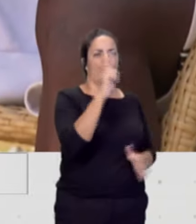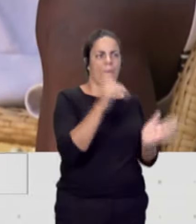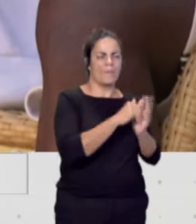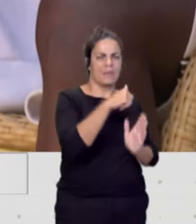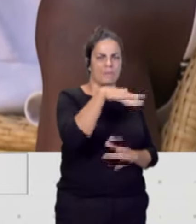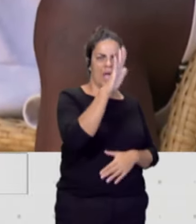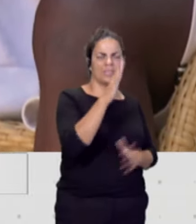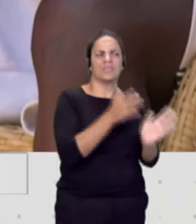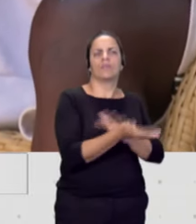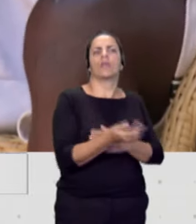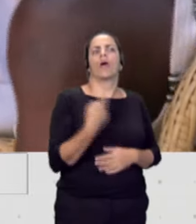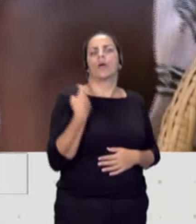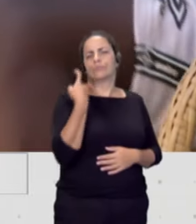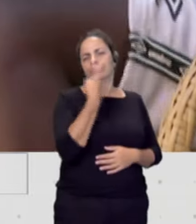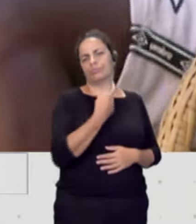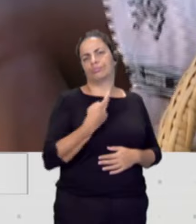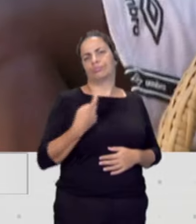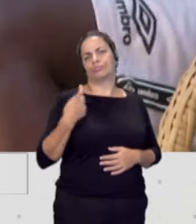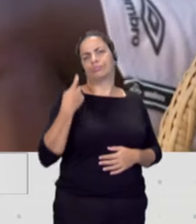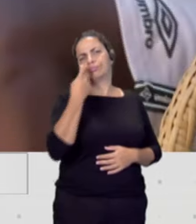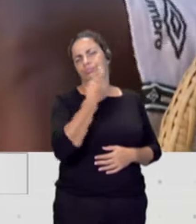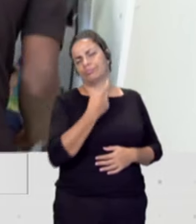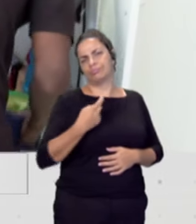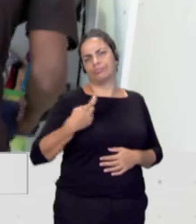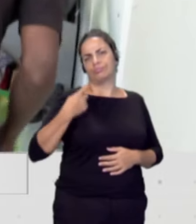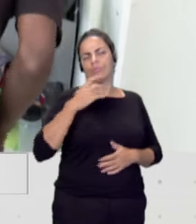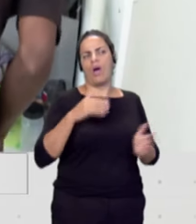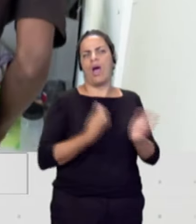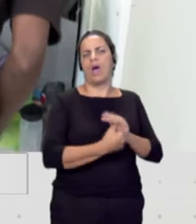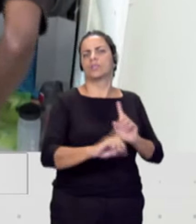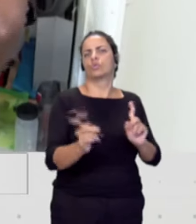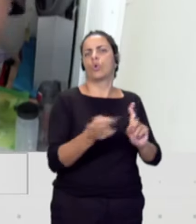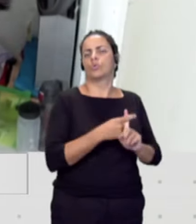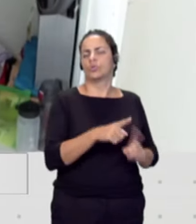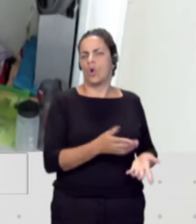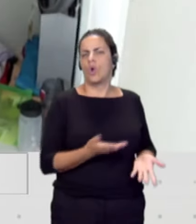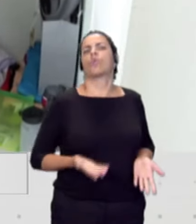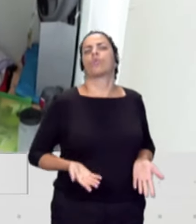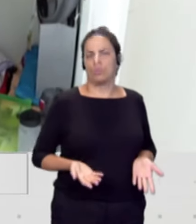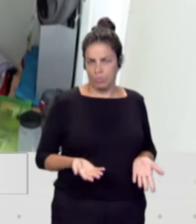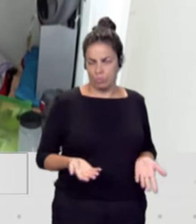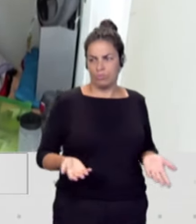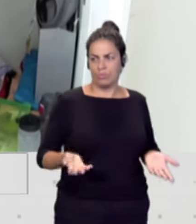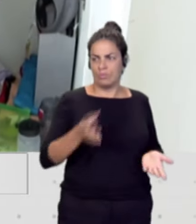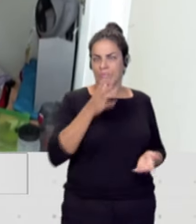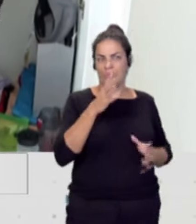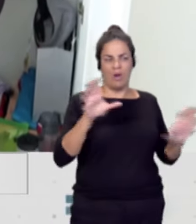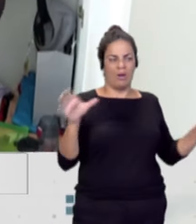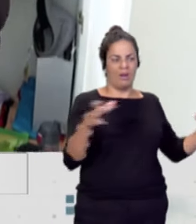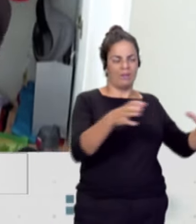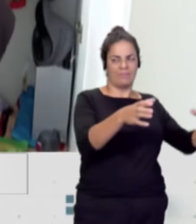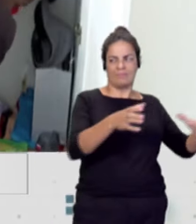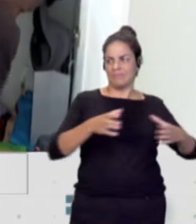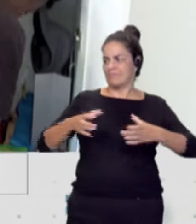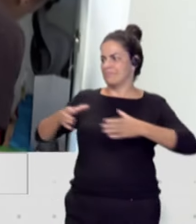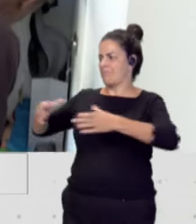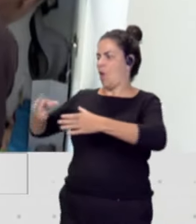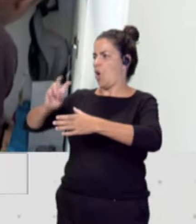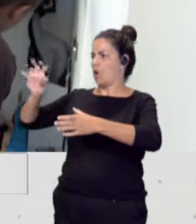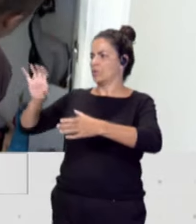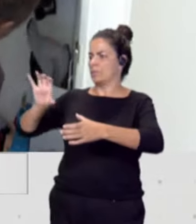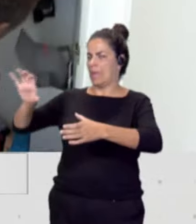a tardar en buscarle solución a esa inmigración, bueno, por lo pronto, a esa si tenemos, deportación masiva, como si fuera el